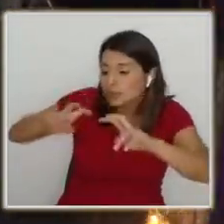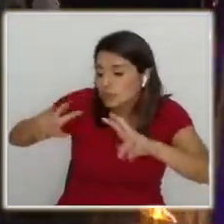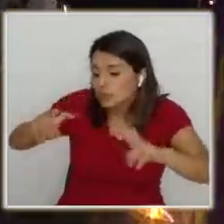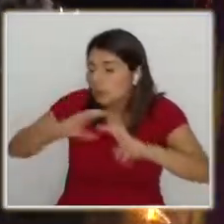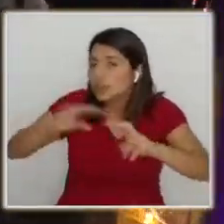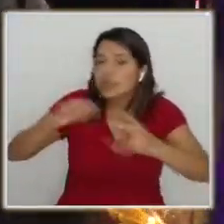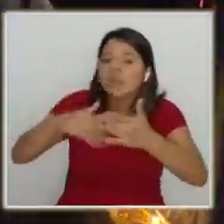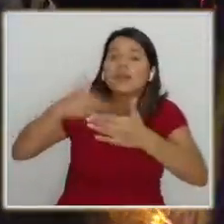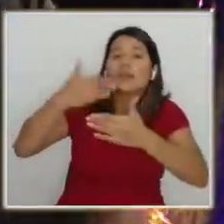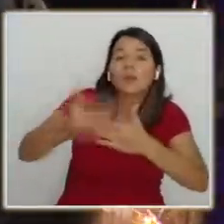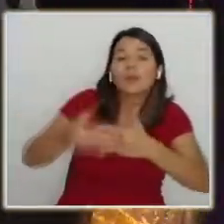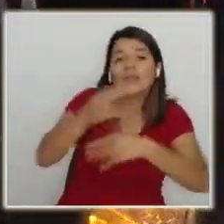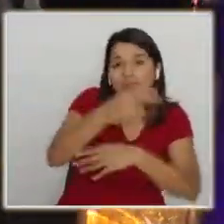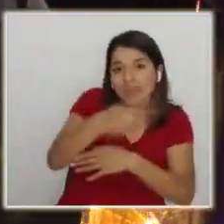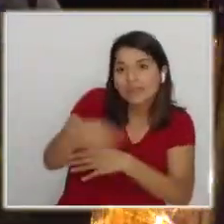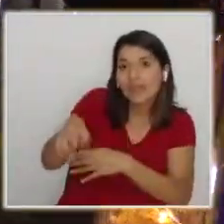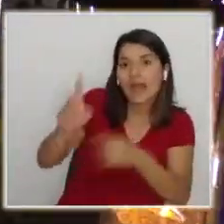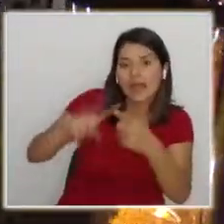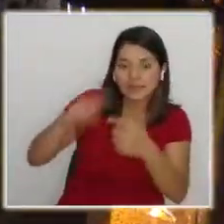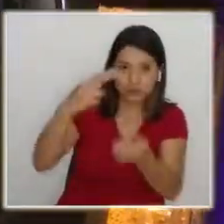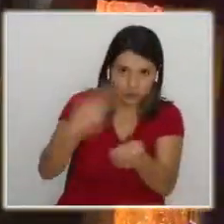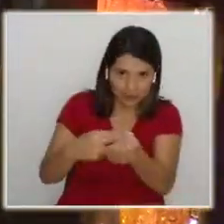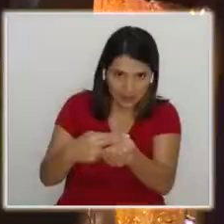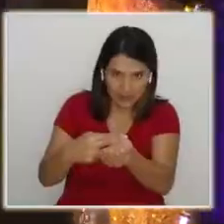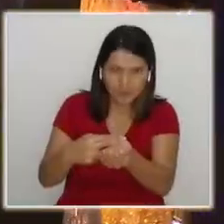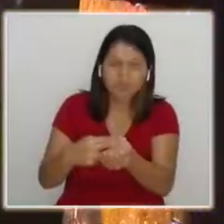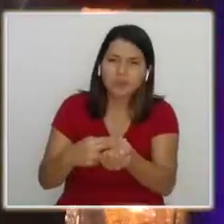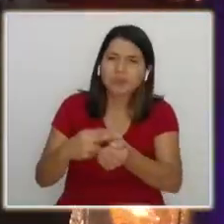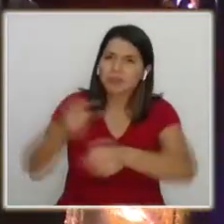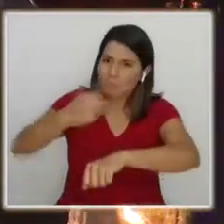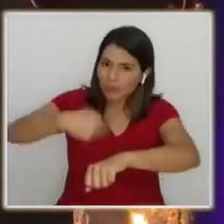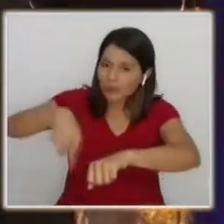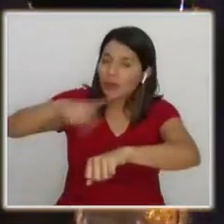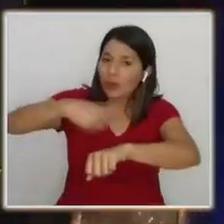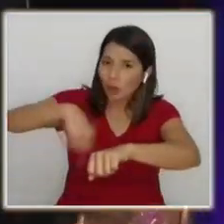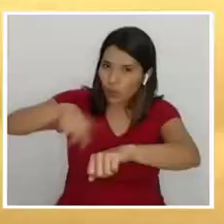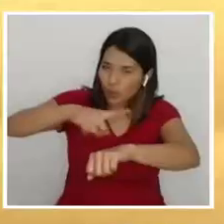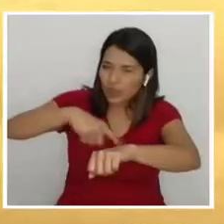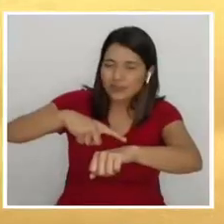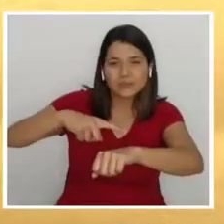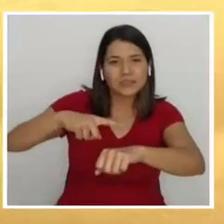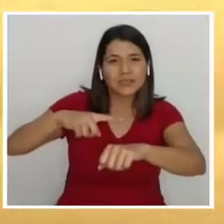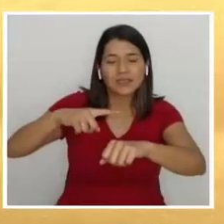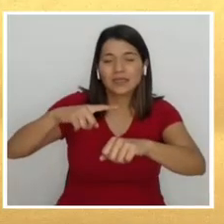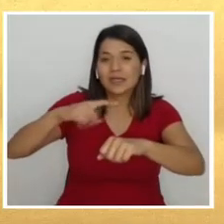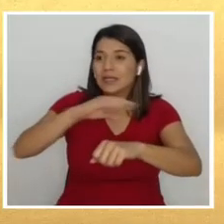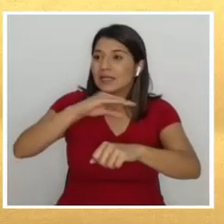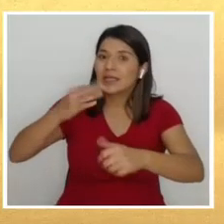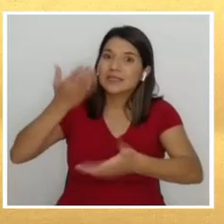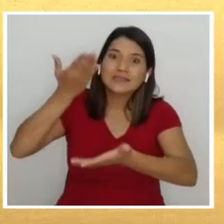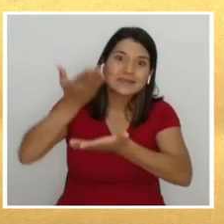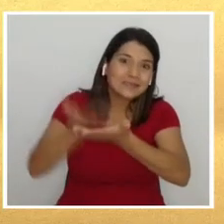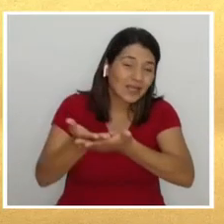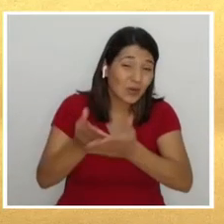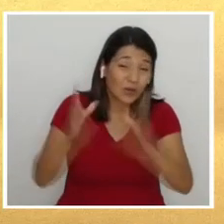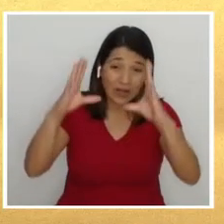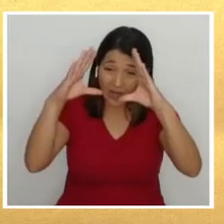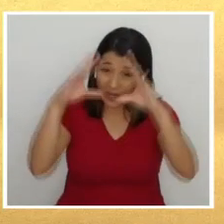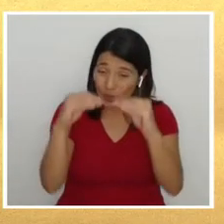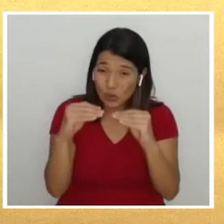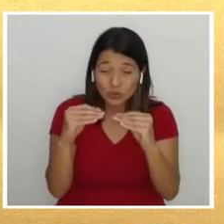traslado hospitalario. Pasaron varias horas, la noche nos llegó muy